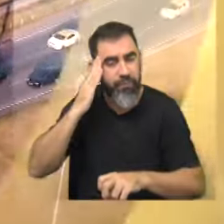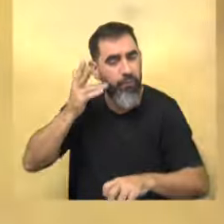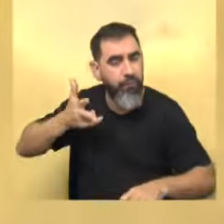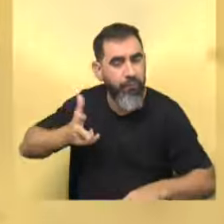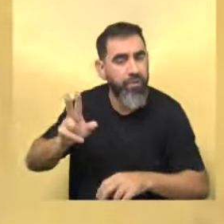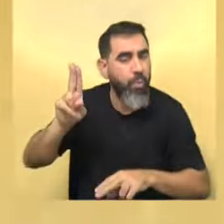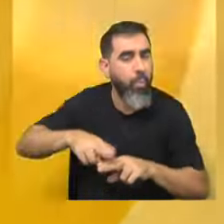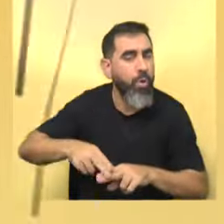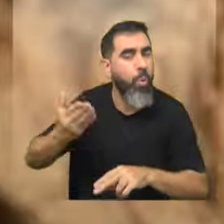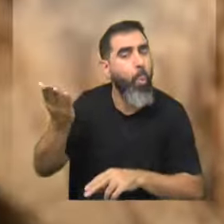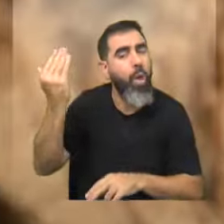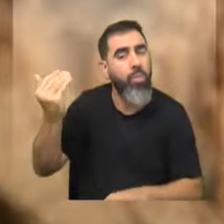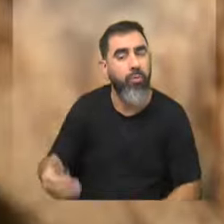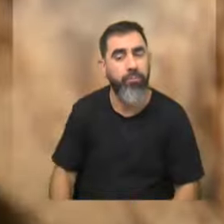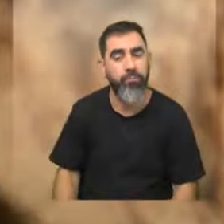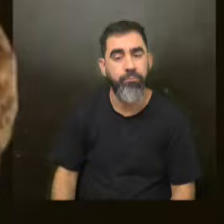en que murió.